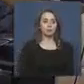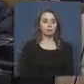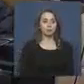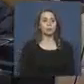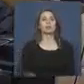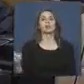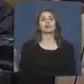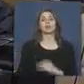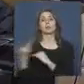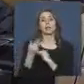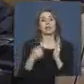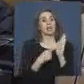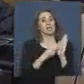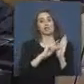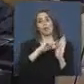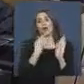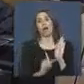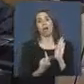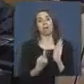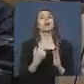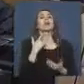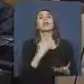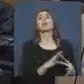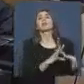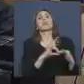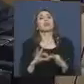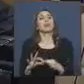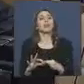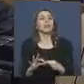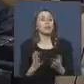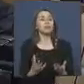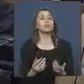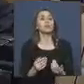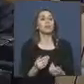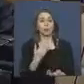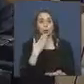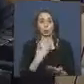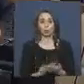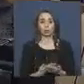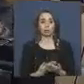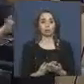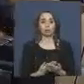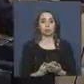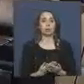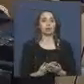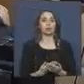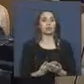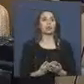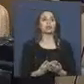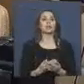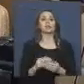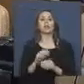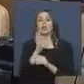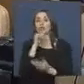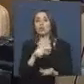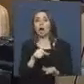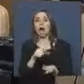Están pidiendo modificarlo por una razón muy sencilla, presidente. Porque hoy día muchas veces cuando... Primero, no hay centro urbano donde van a hacer los trámites.